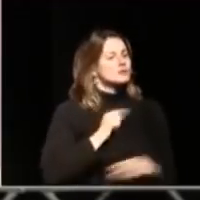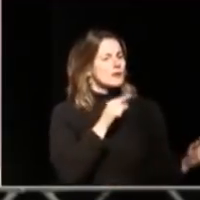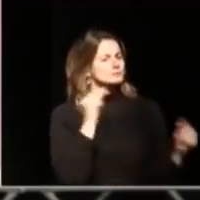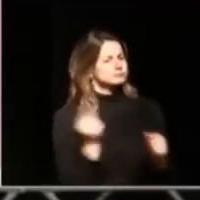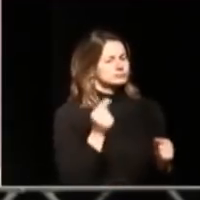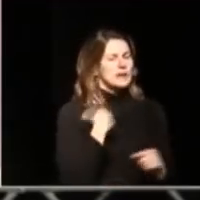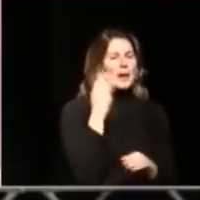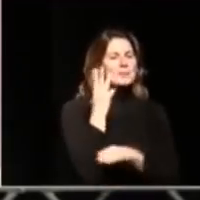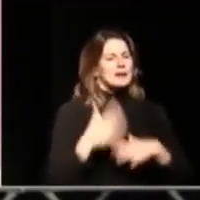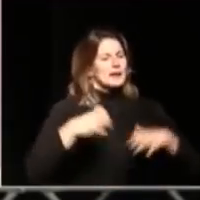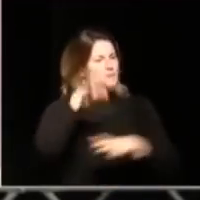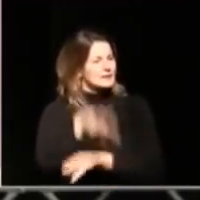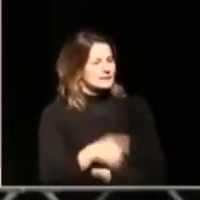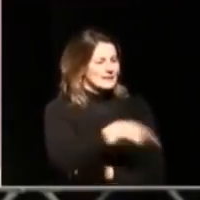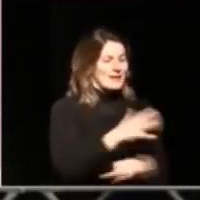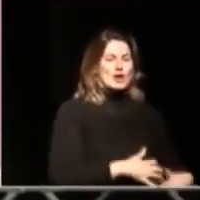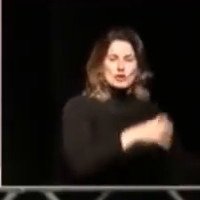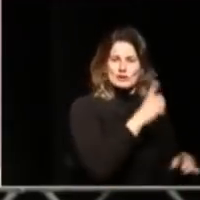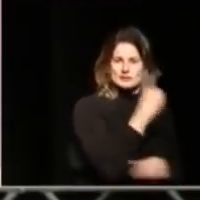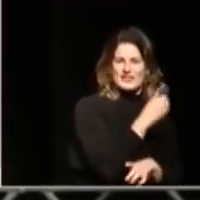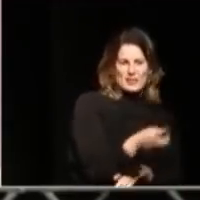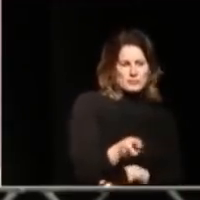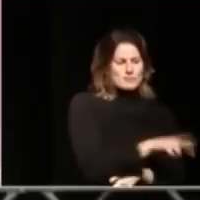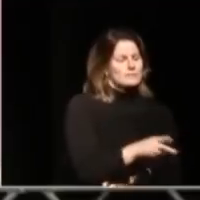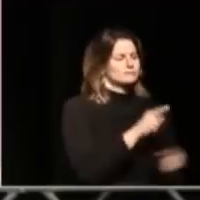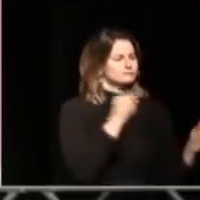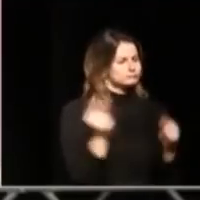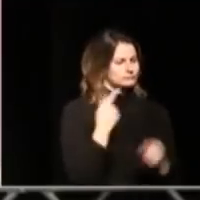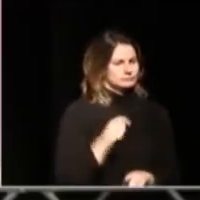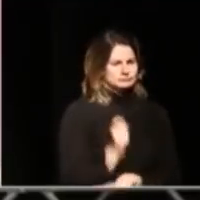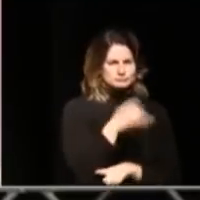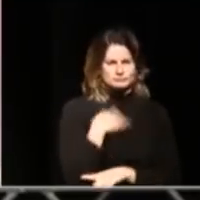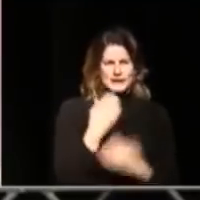Parlament de Cataluña y el Congreso de los Diputados. Claro.